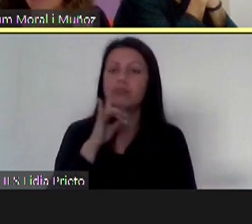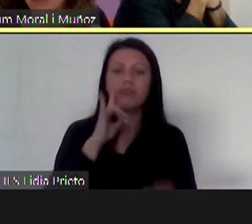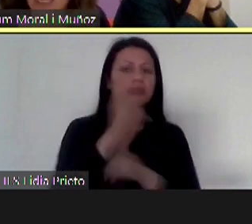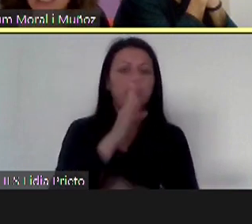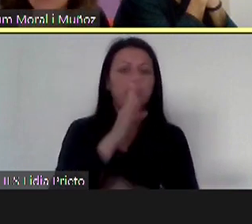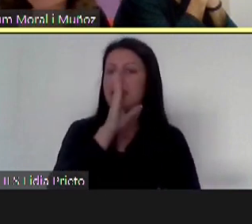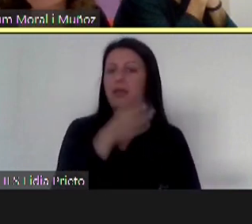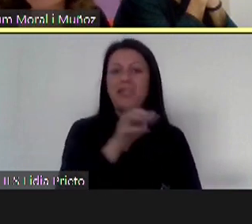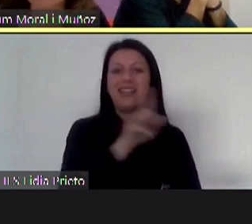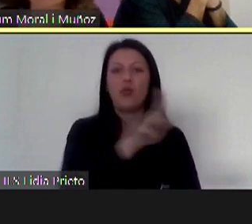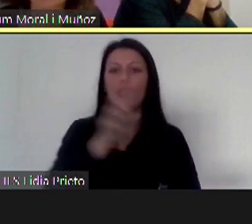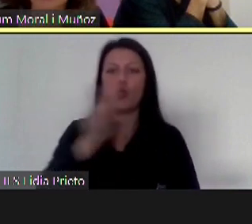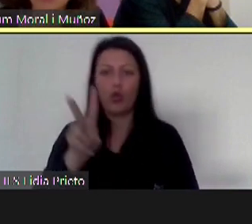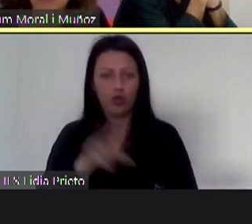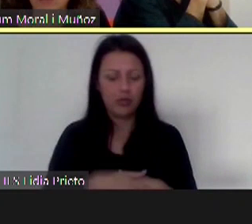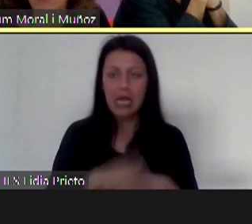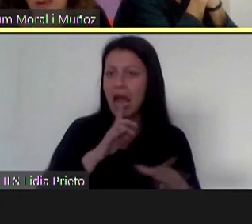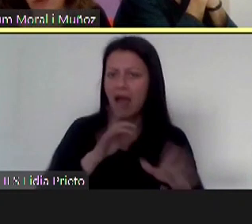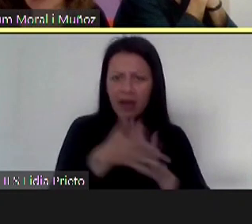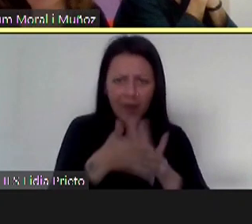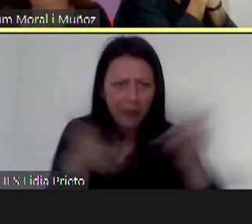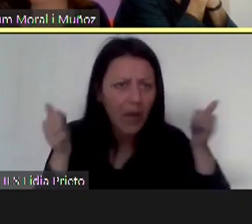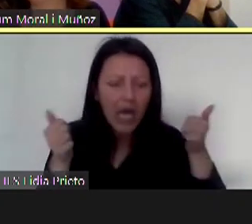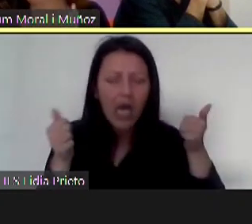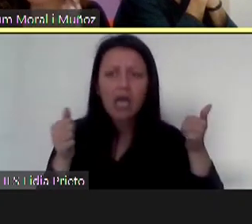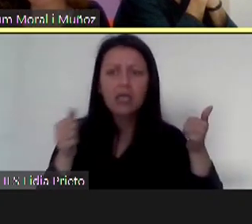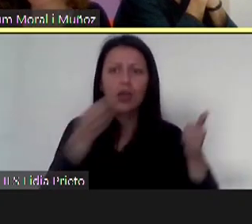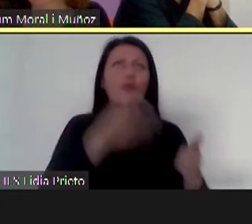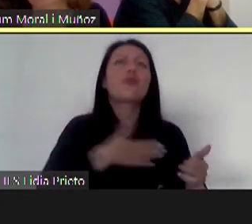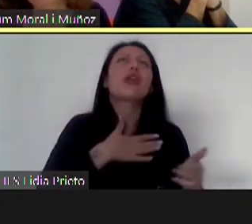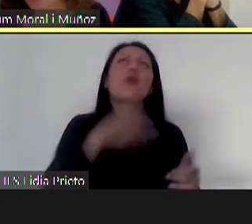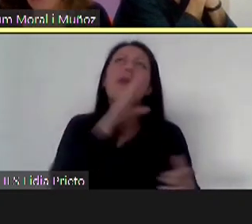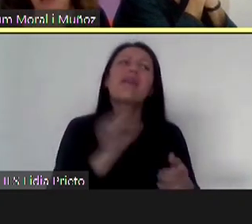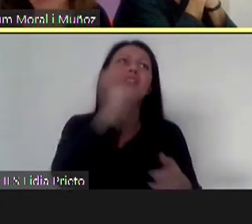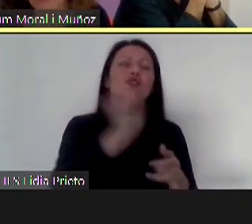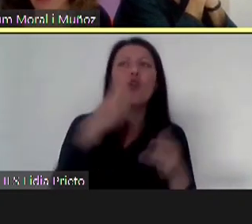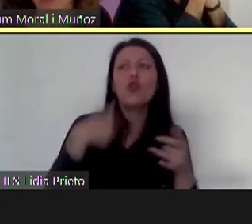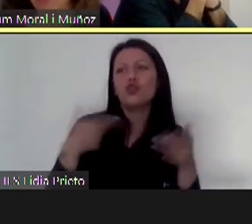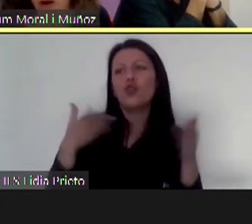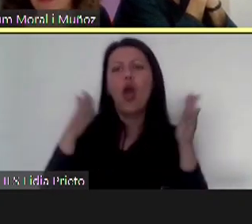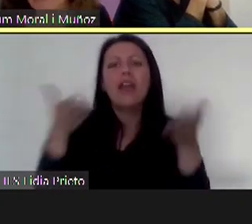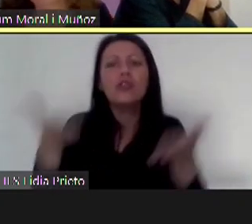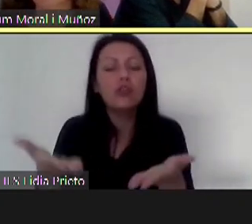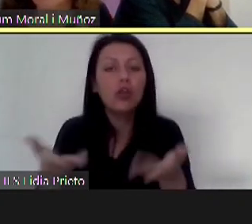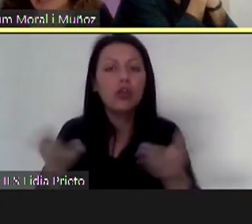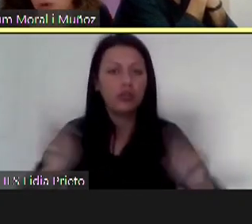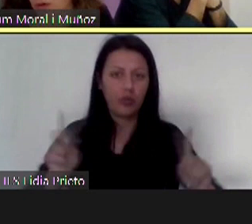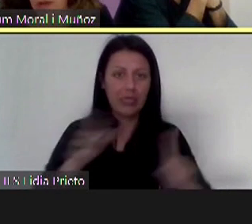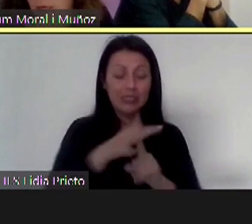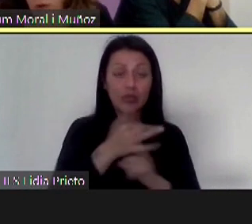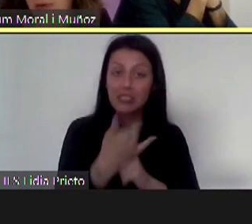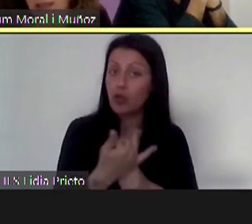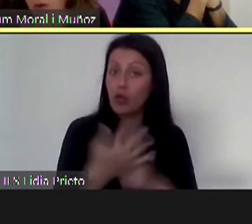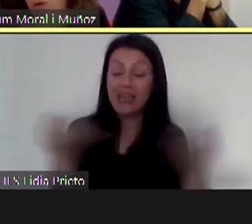plantamos a mirar nada, ni somos los más buenísimos del mundo en el que vamos a poder solventar una situación que probablemente si no hay un